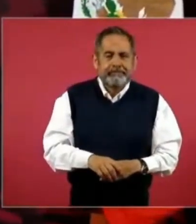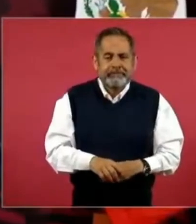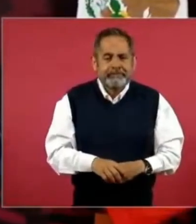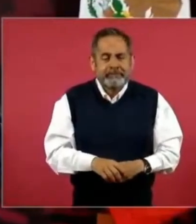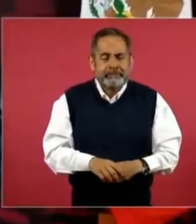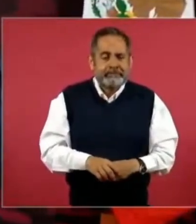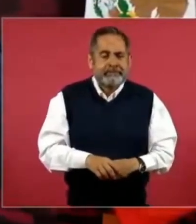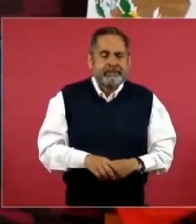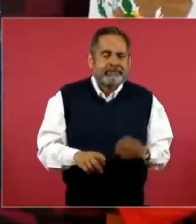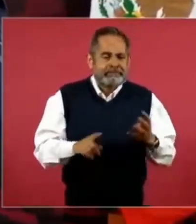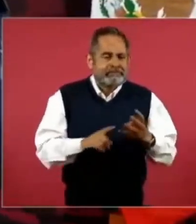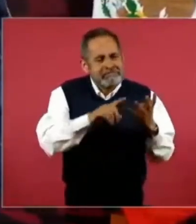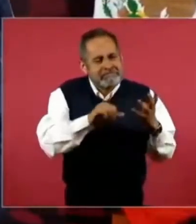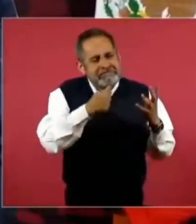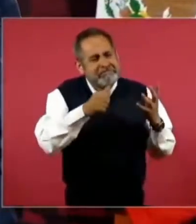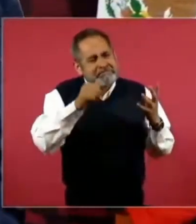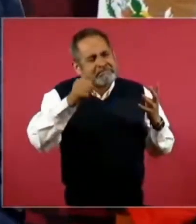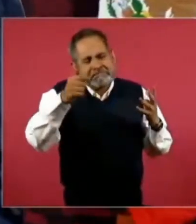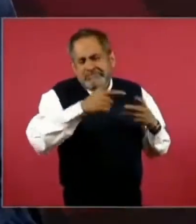y otros.